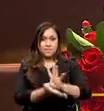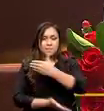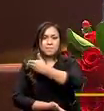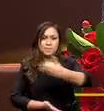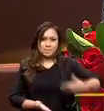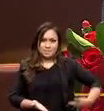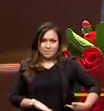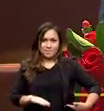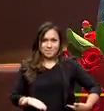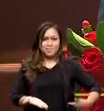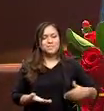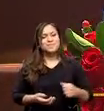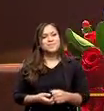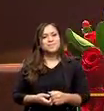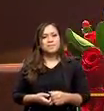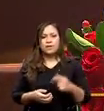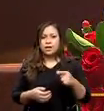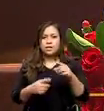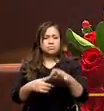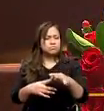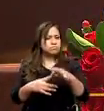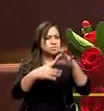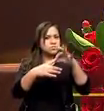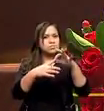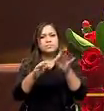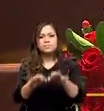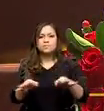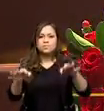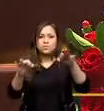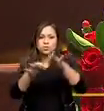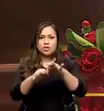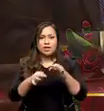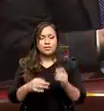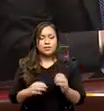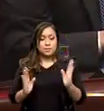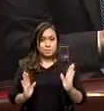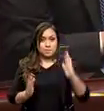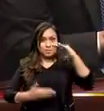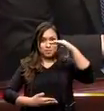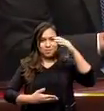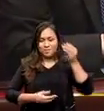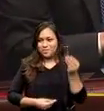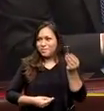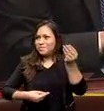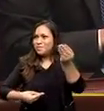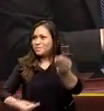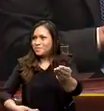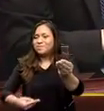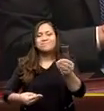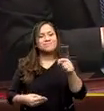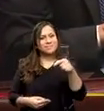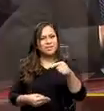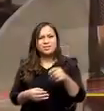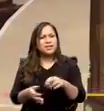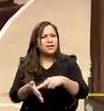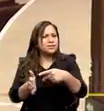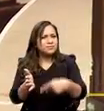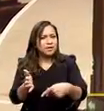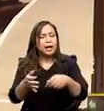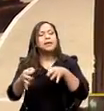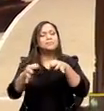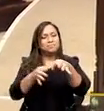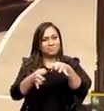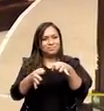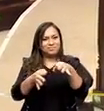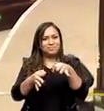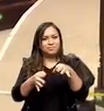Nacional, Gabriela Rivadeneira, destacó el significado de la condecoración que representa a la generala de la independencia por su acción